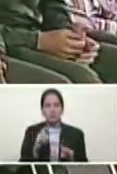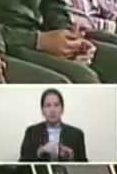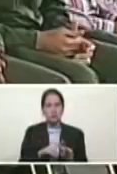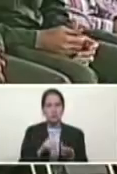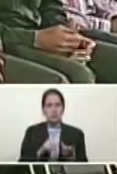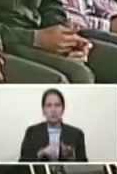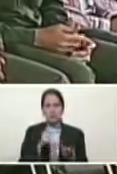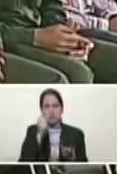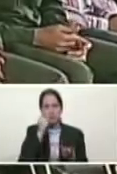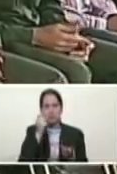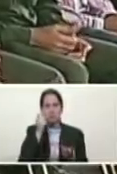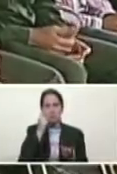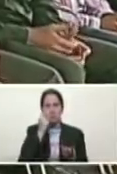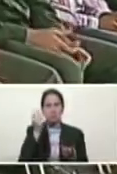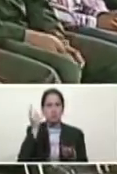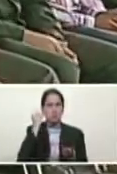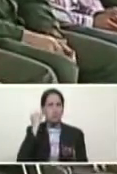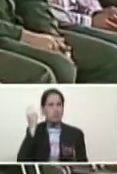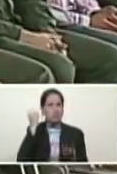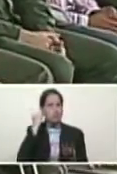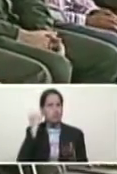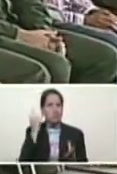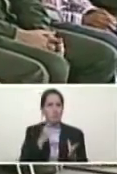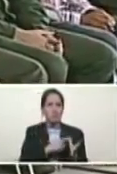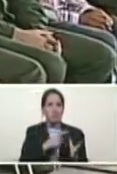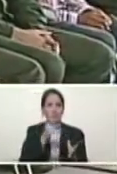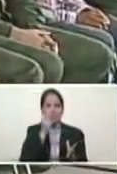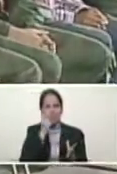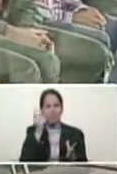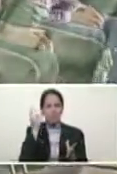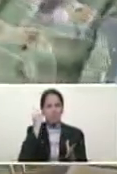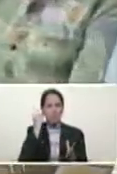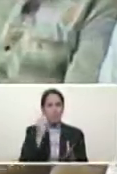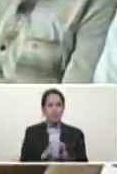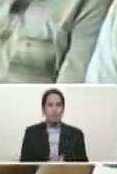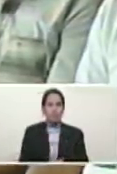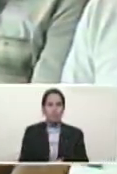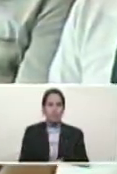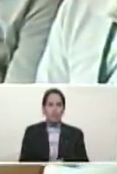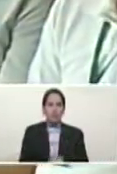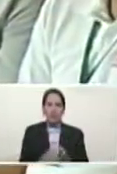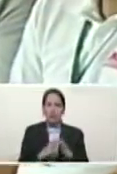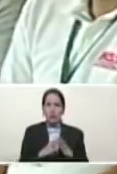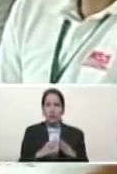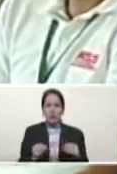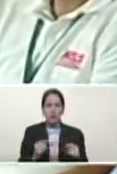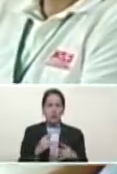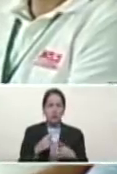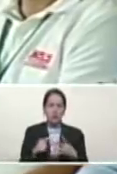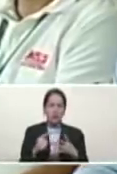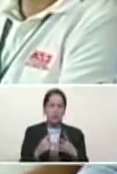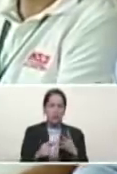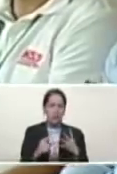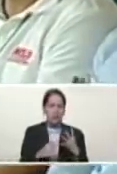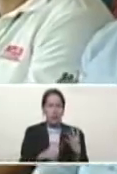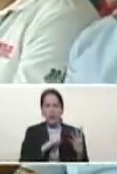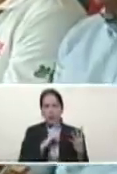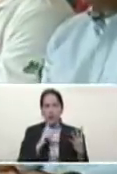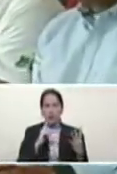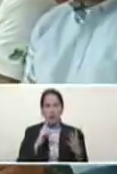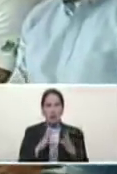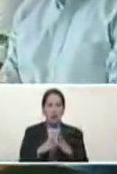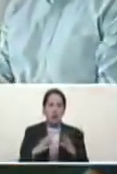Yamir Granadillo, Félix Romero, Eileen Celis, Antonio Lugo, Rodolfo Pérez, Régulo La Cruz,